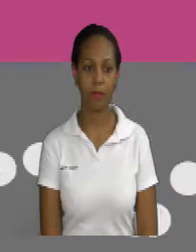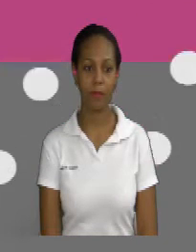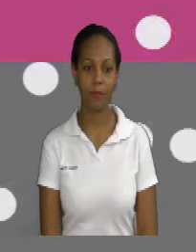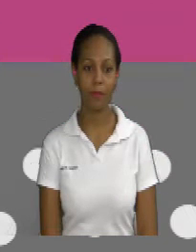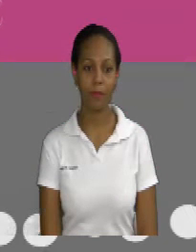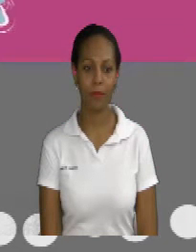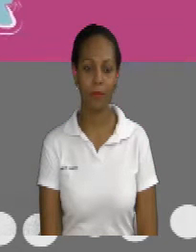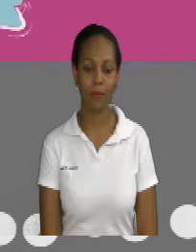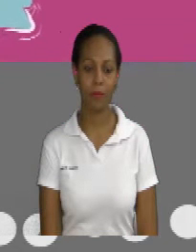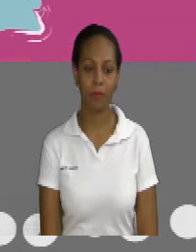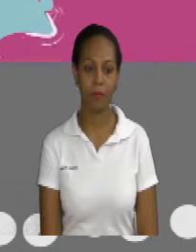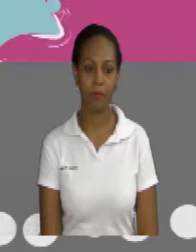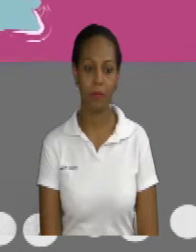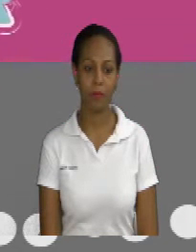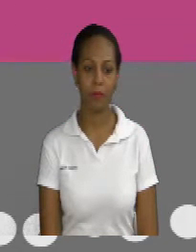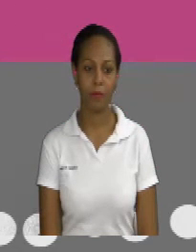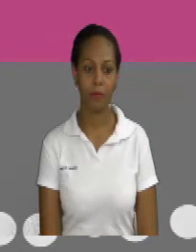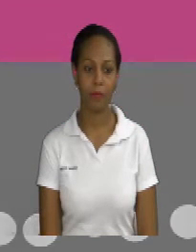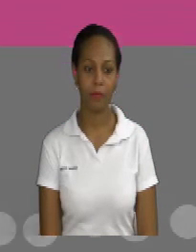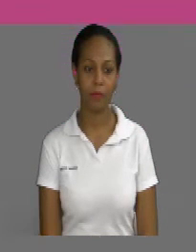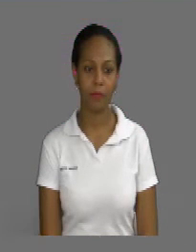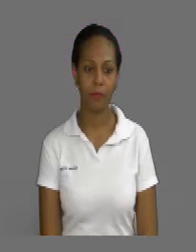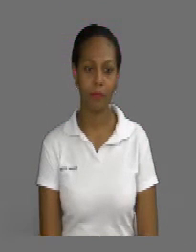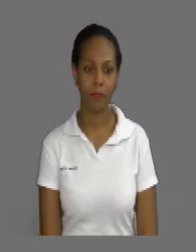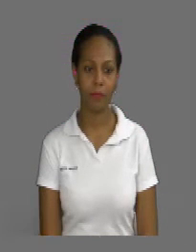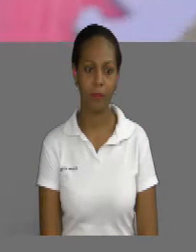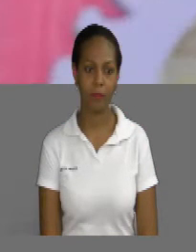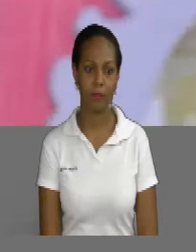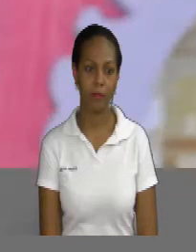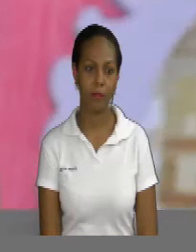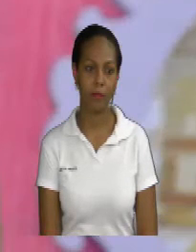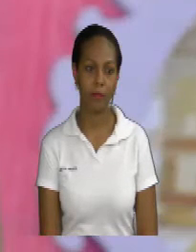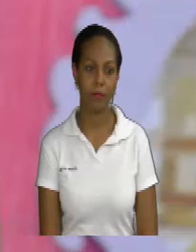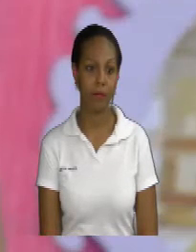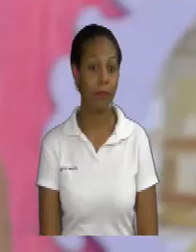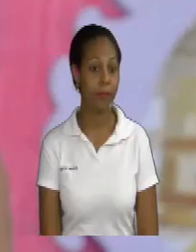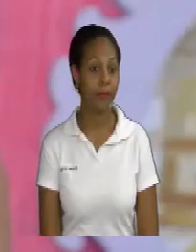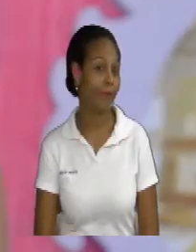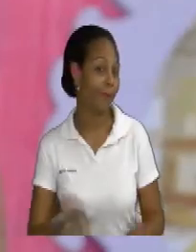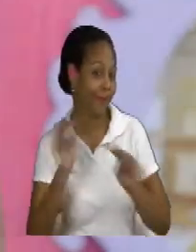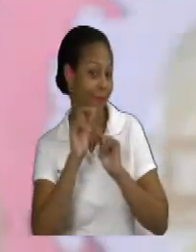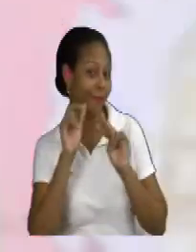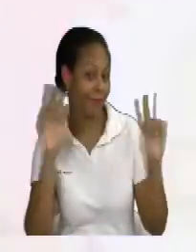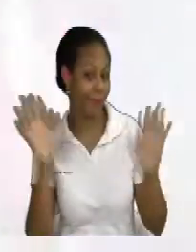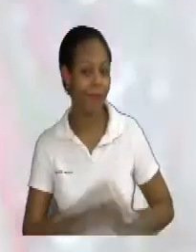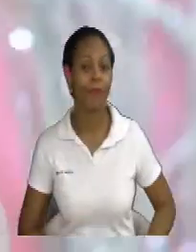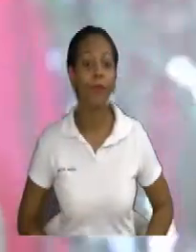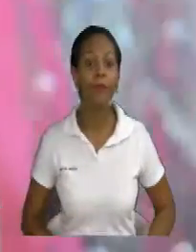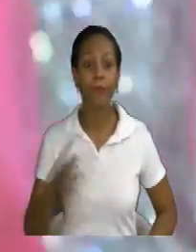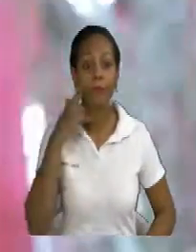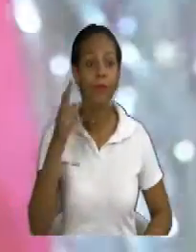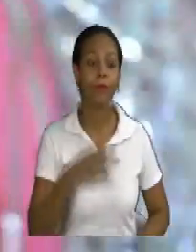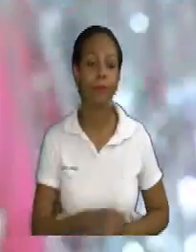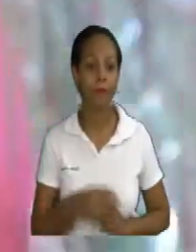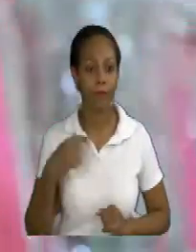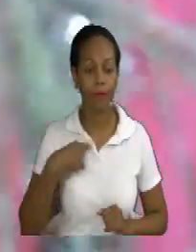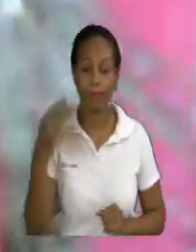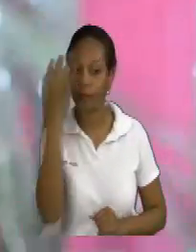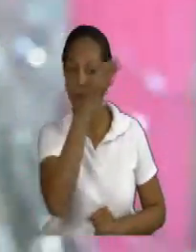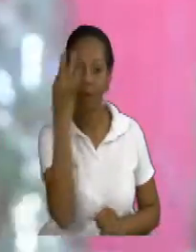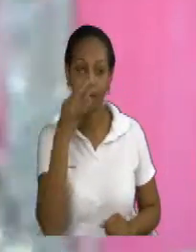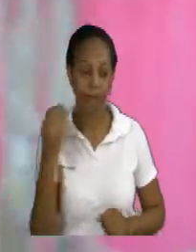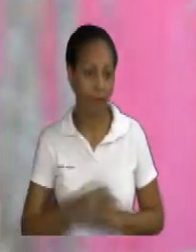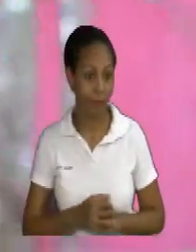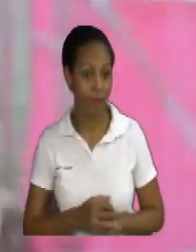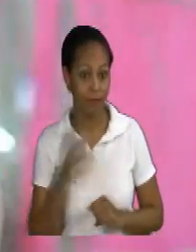Hola, en el día día de hoy te enseñaremos a crear un maquillaje con colores